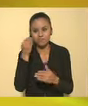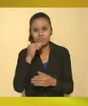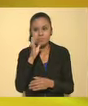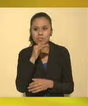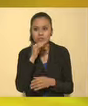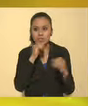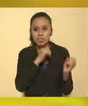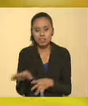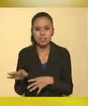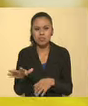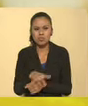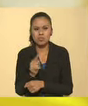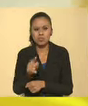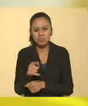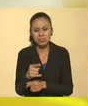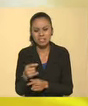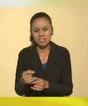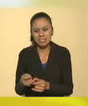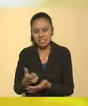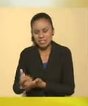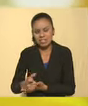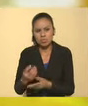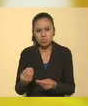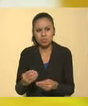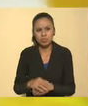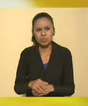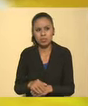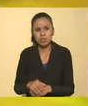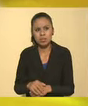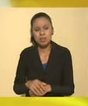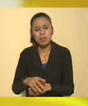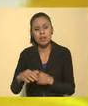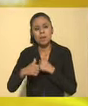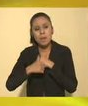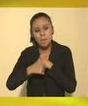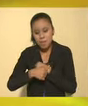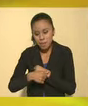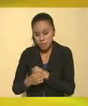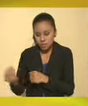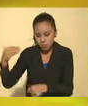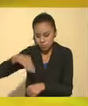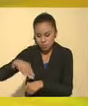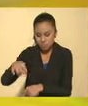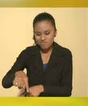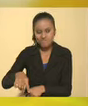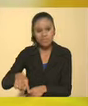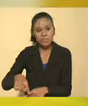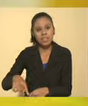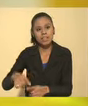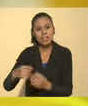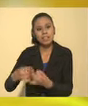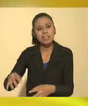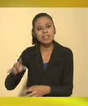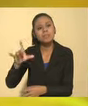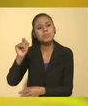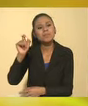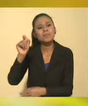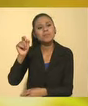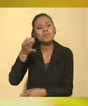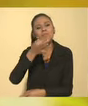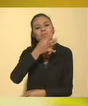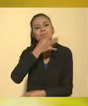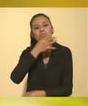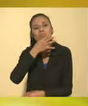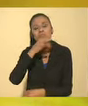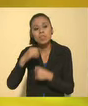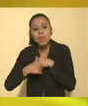es mucho gasto. Lo que haces es partir una papa, la echas en la comida y la dejas 20 minutos. La papa va a absorber toda la sal